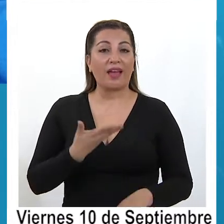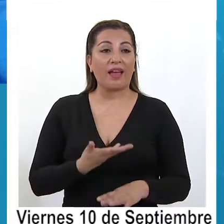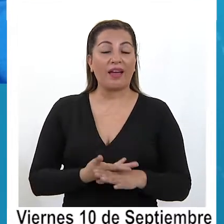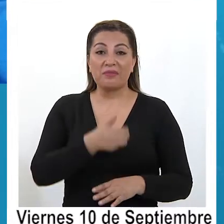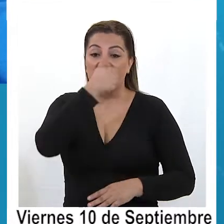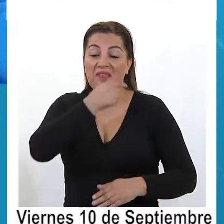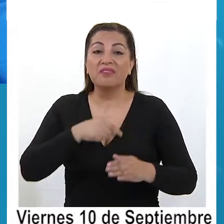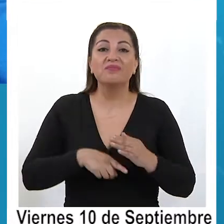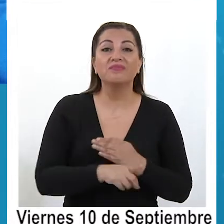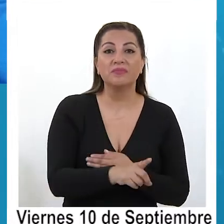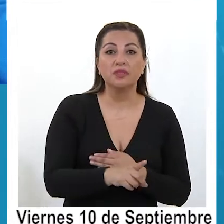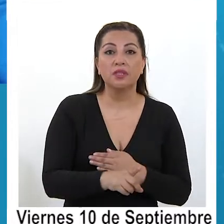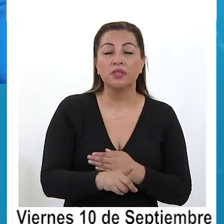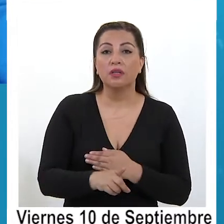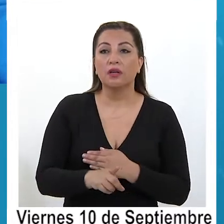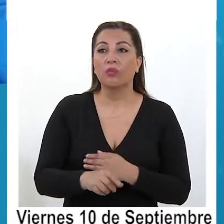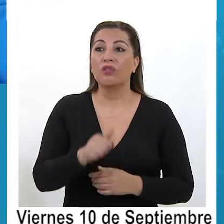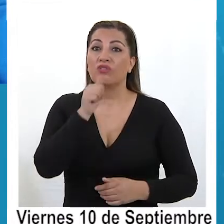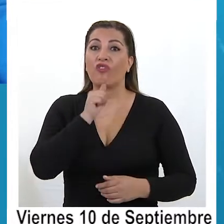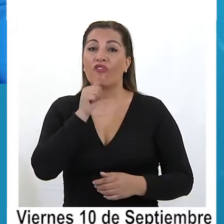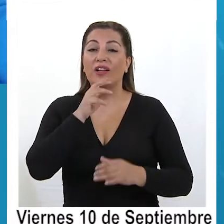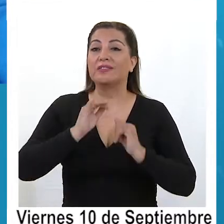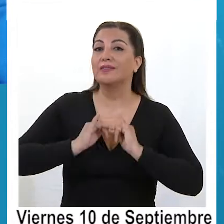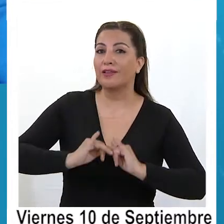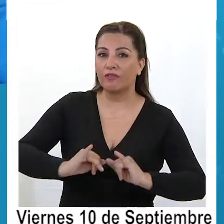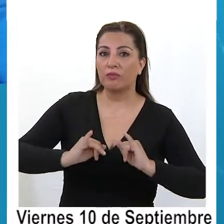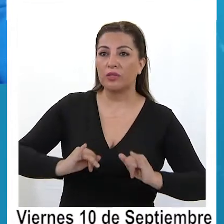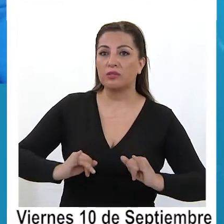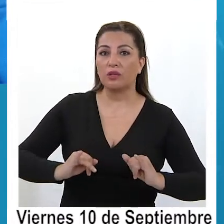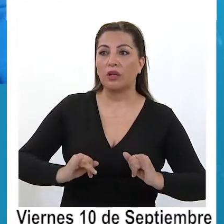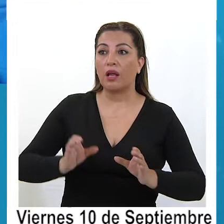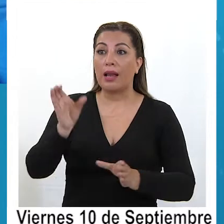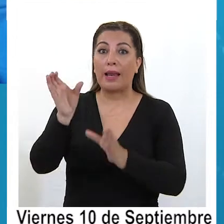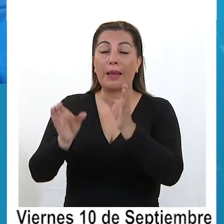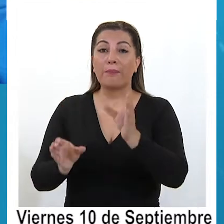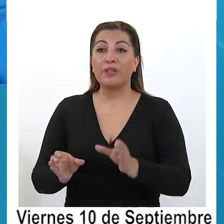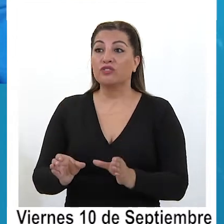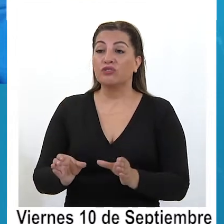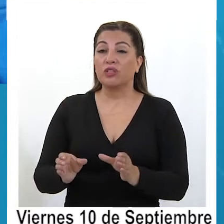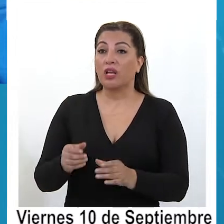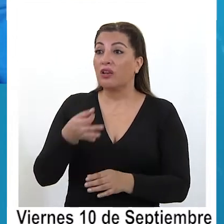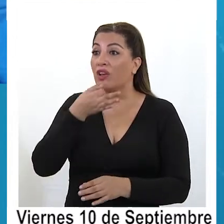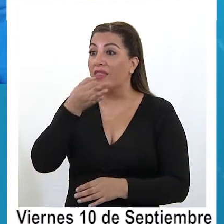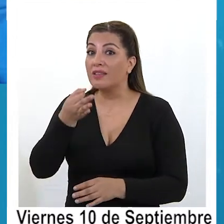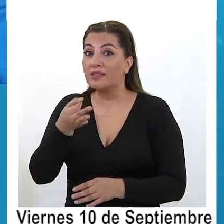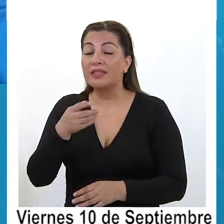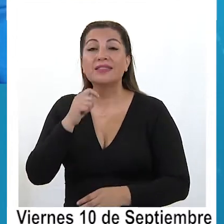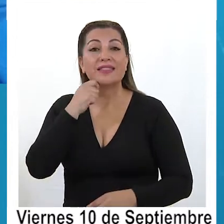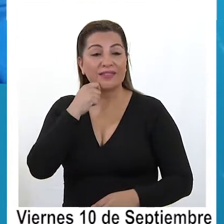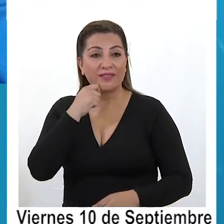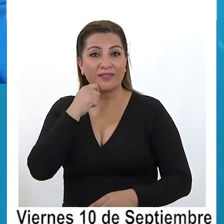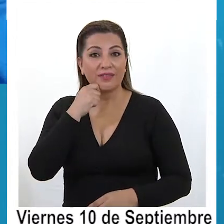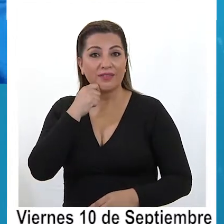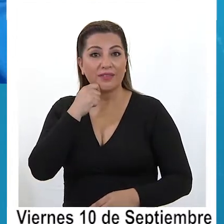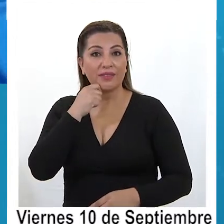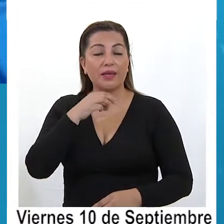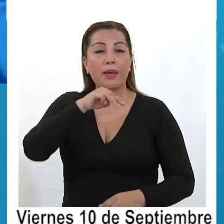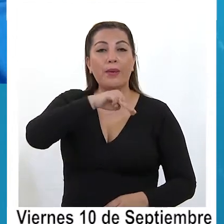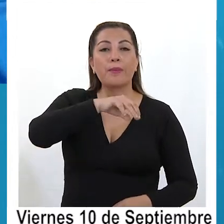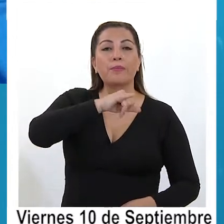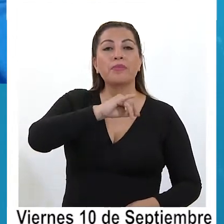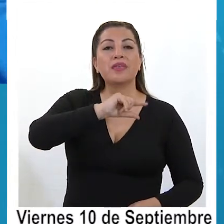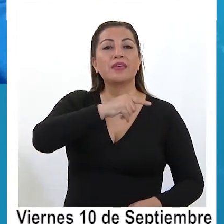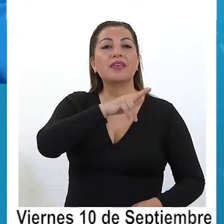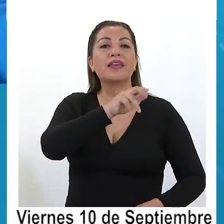clandestino. Cuando no es asesorada o técnicamente nadie se le ha promocionado este ingreso a Chile, ahí hablamos solo de una migración irregular.